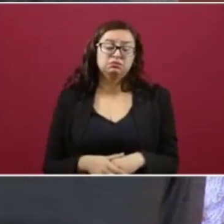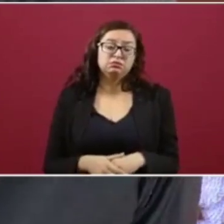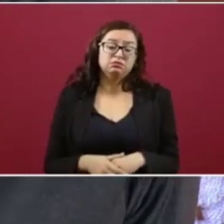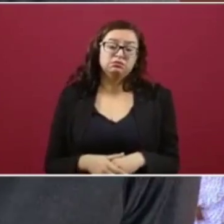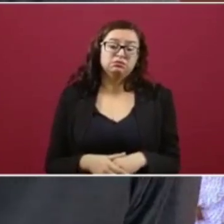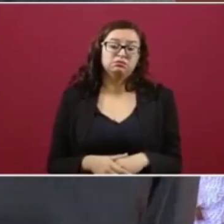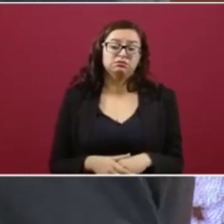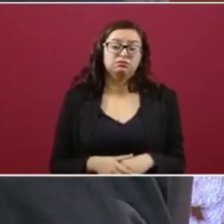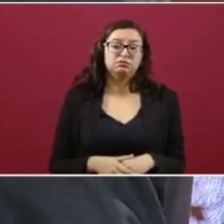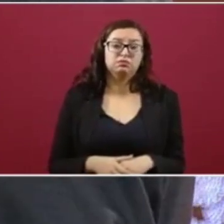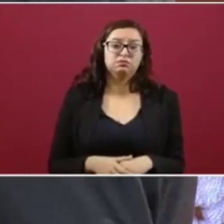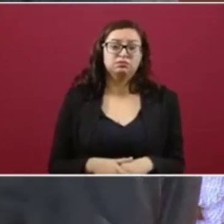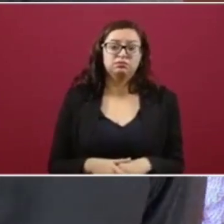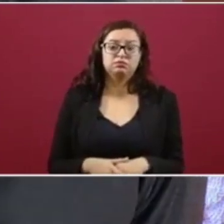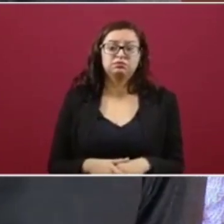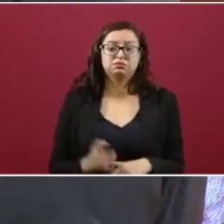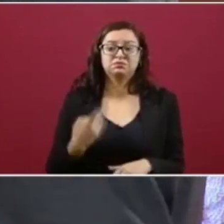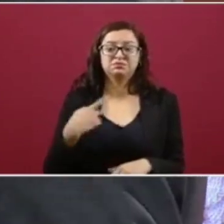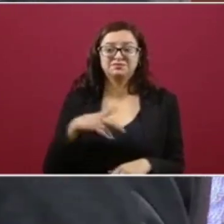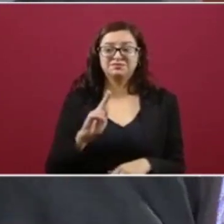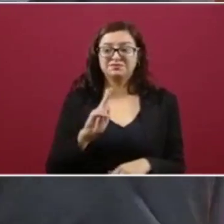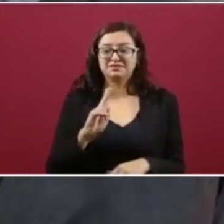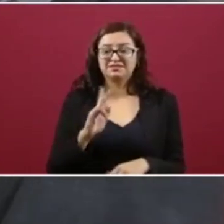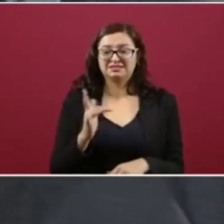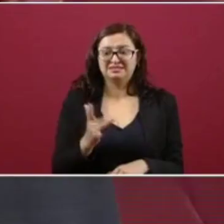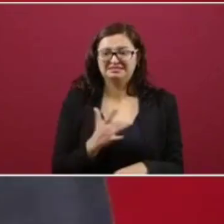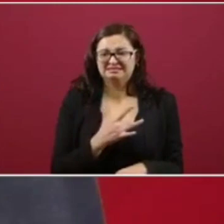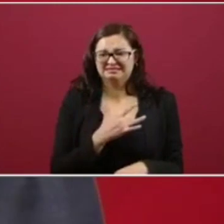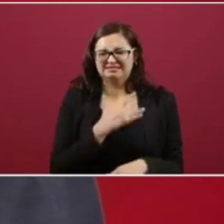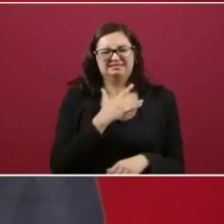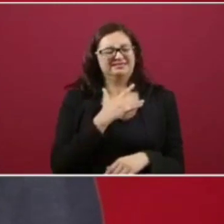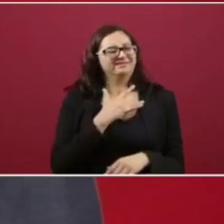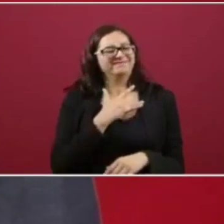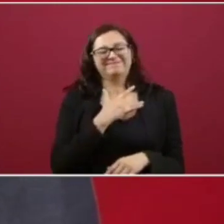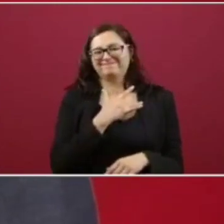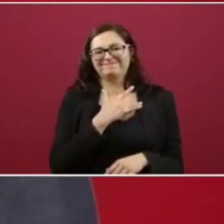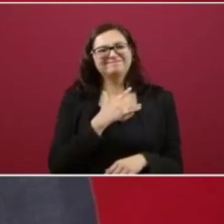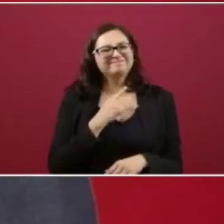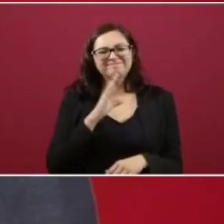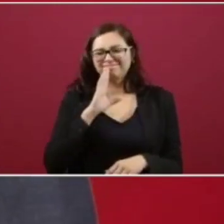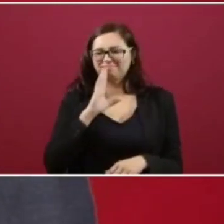Pero se me hizo un despropósito,